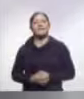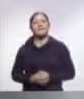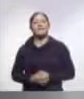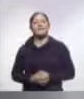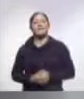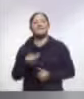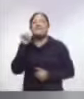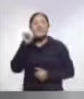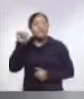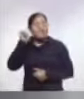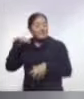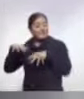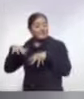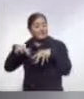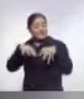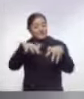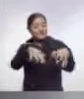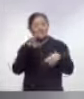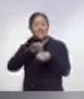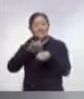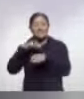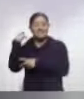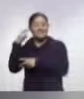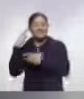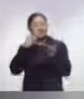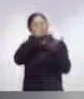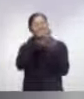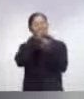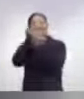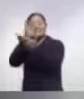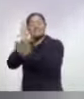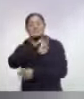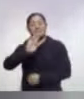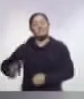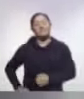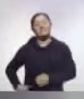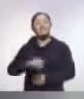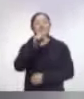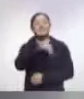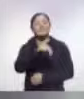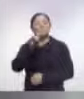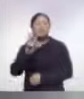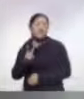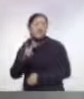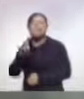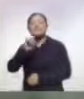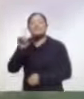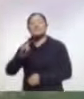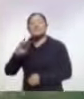Ayer la caravana Día de Reyes visitó comunidades de los municipios de Nativitas, Sacualpan y Teolocholco.